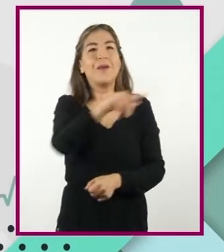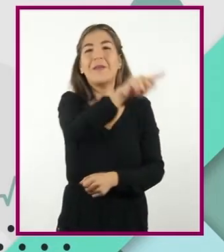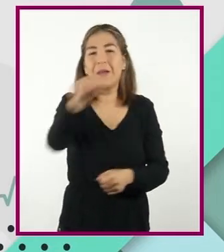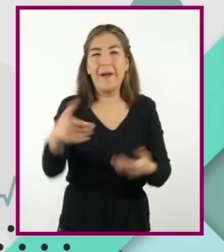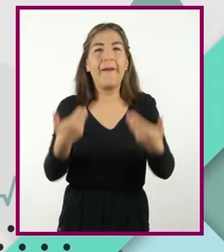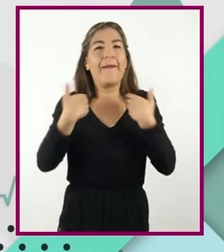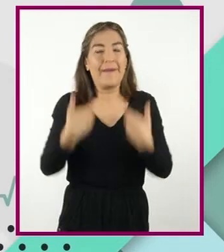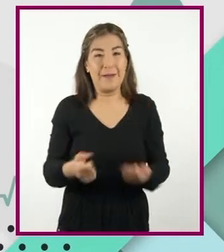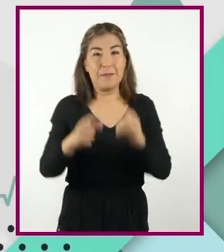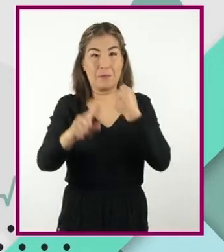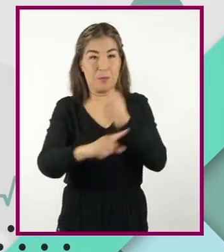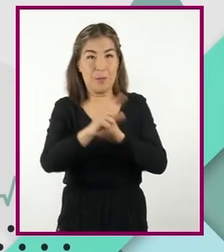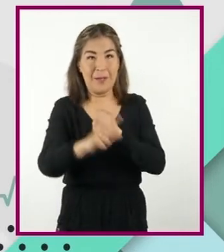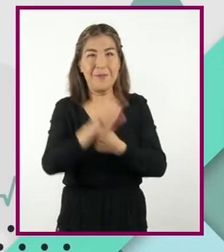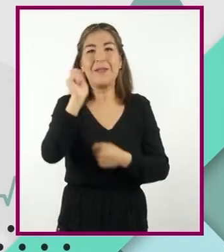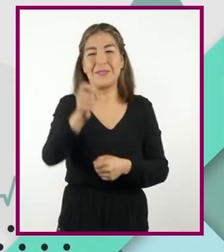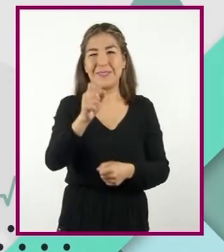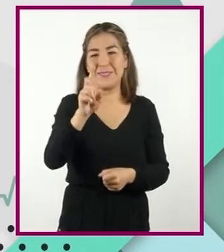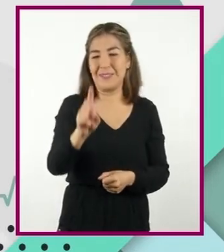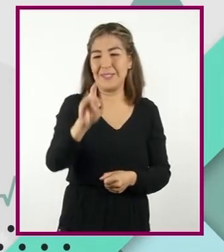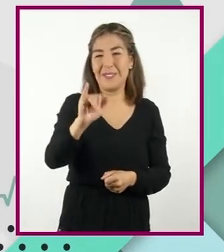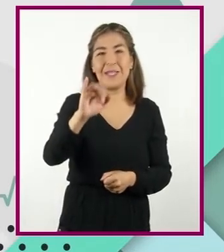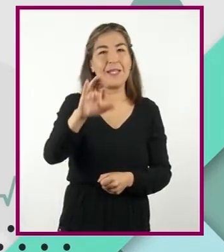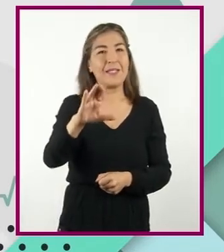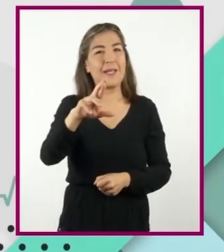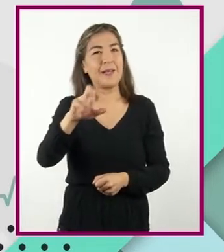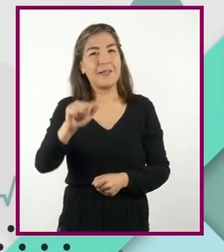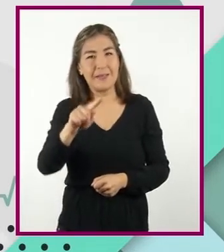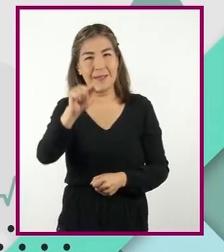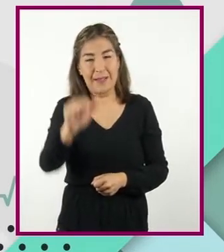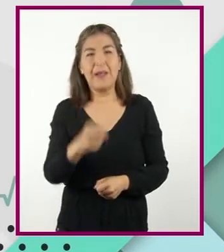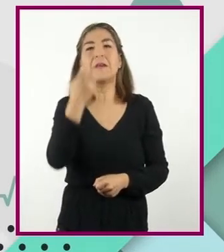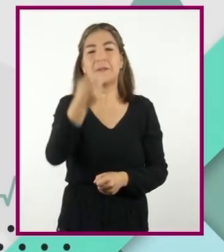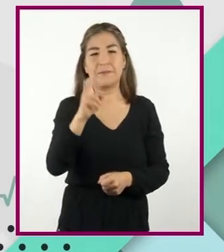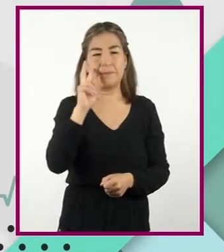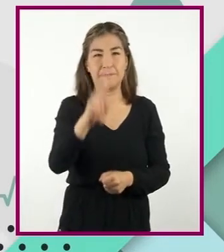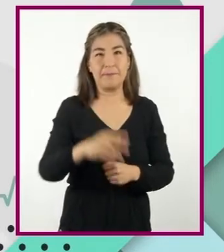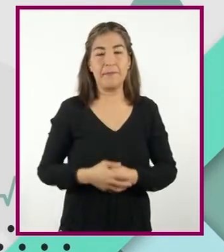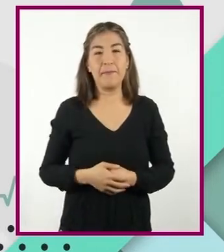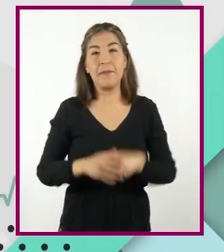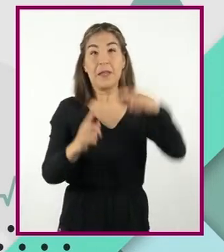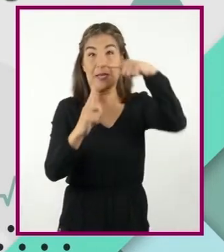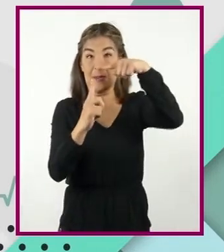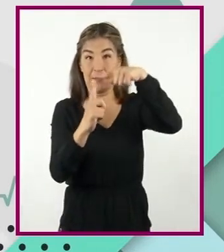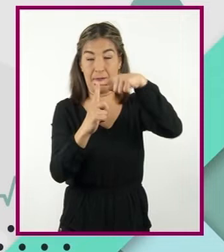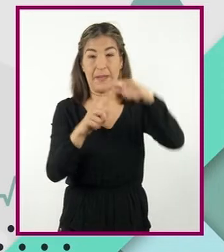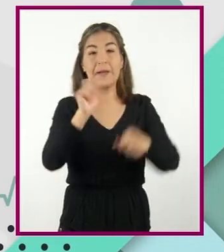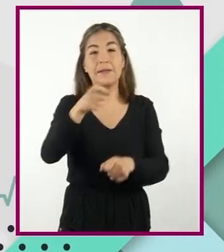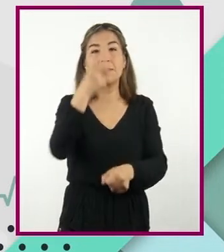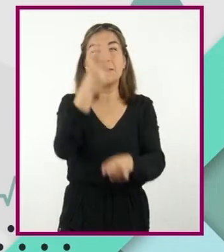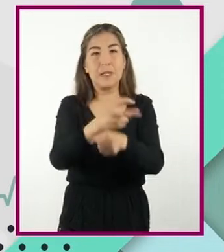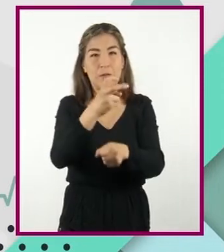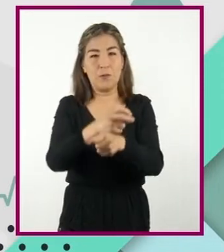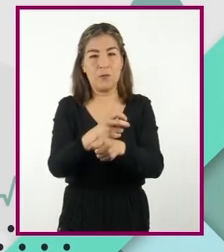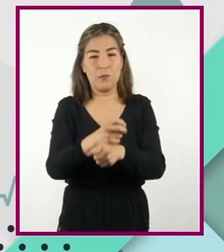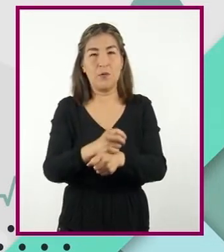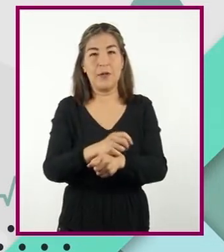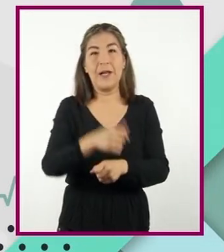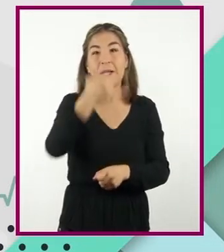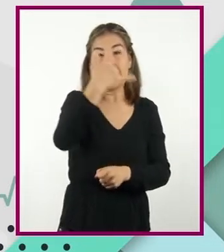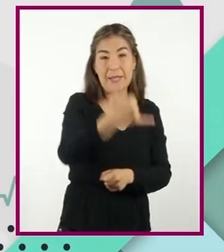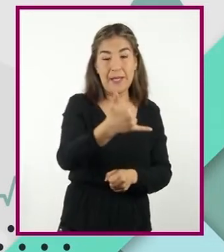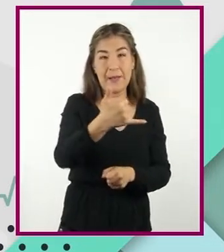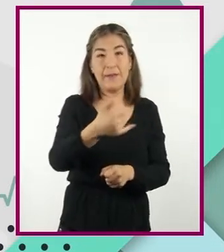el problema es de proporcionalidad directa es el siguiente. Si dividimos la segunda magnitud Y entre